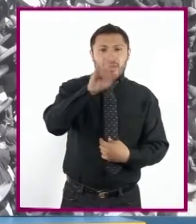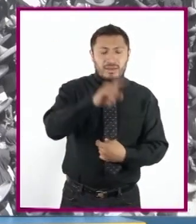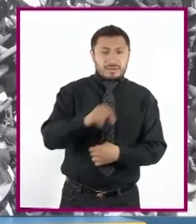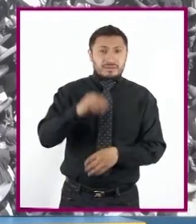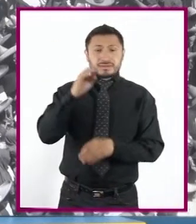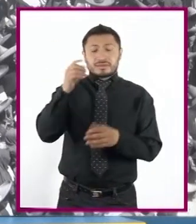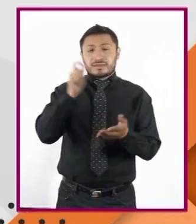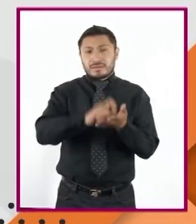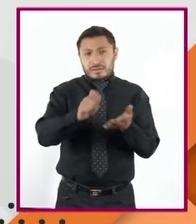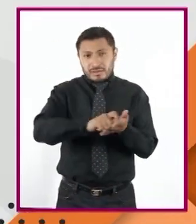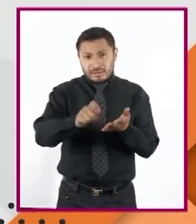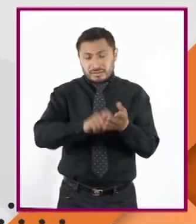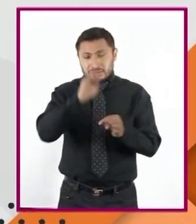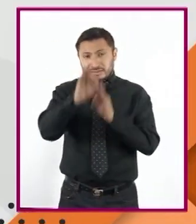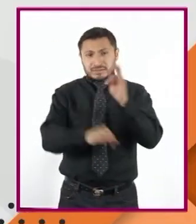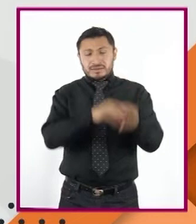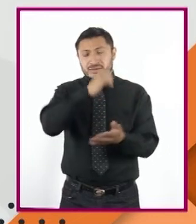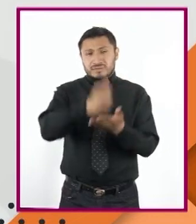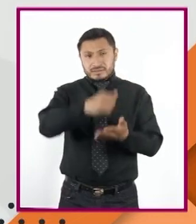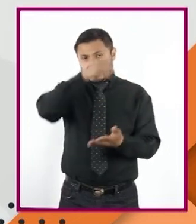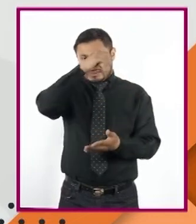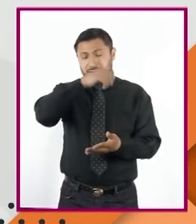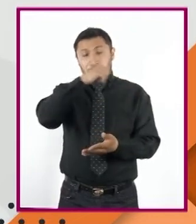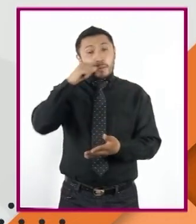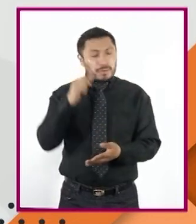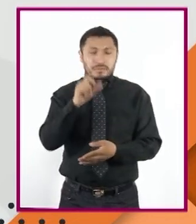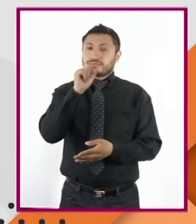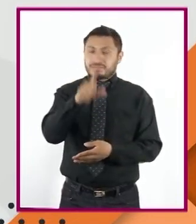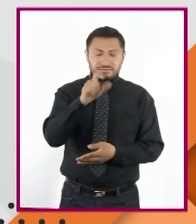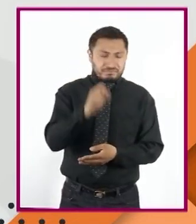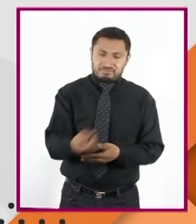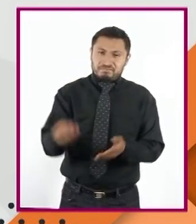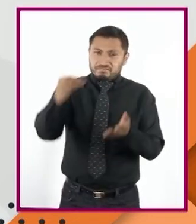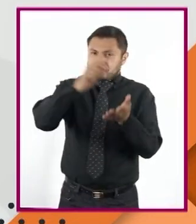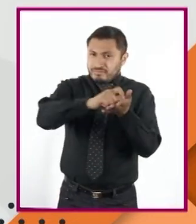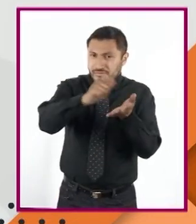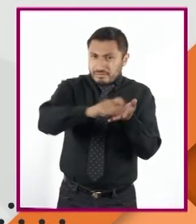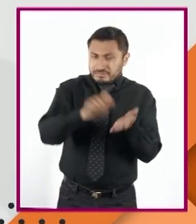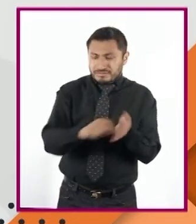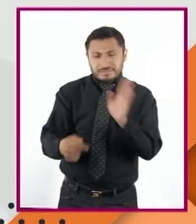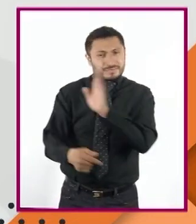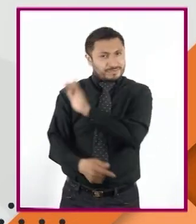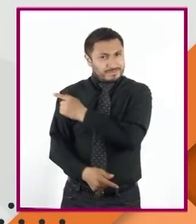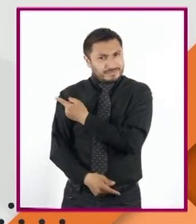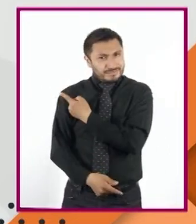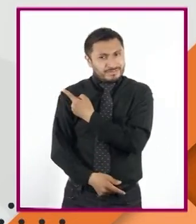Ciudad Juárez. Por supuesto que colocaremos esto en nuestra línea del tiempo.